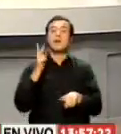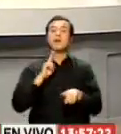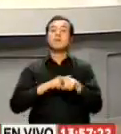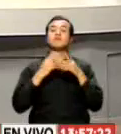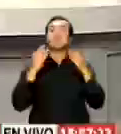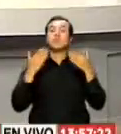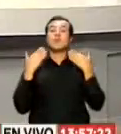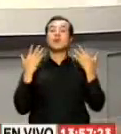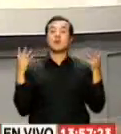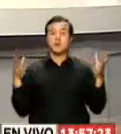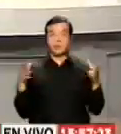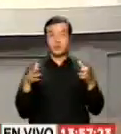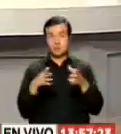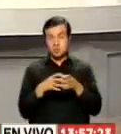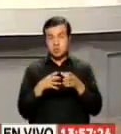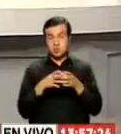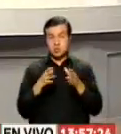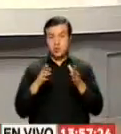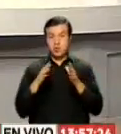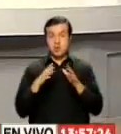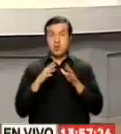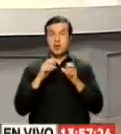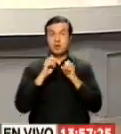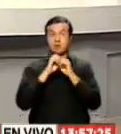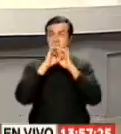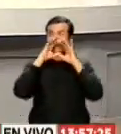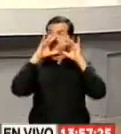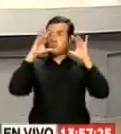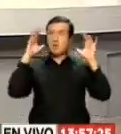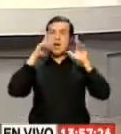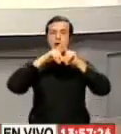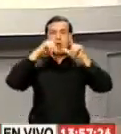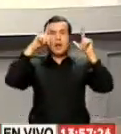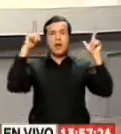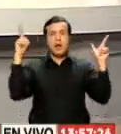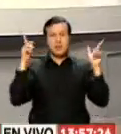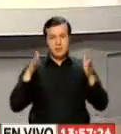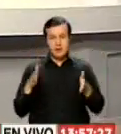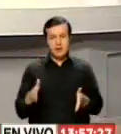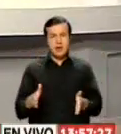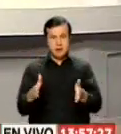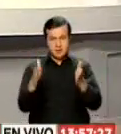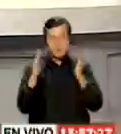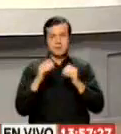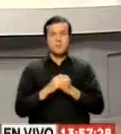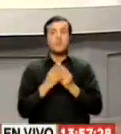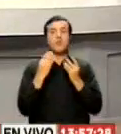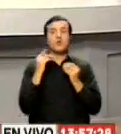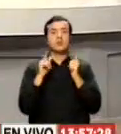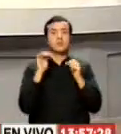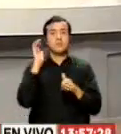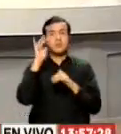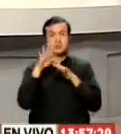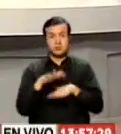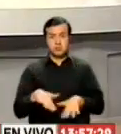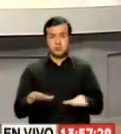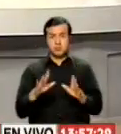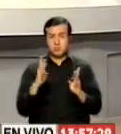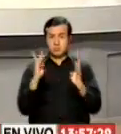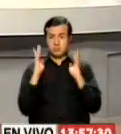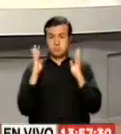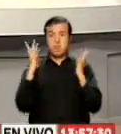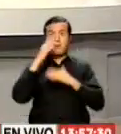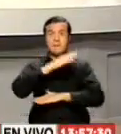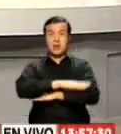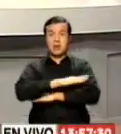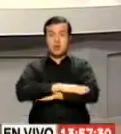se llevó a cabo el World Holiday Parade, evento en el que globos gigantes desfilan por las calles. Centenares de personas se apostaron a lo largo